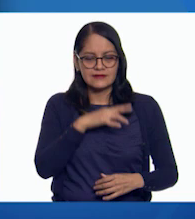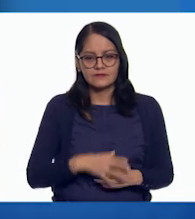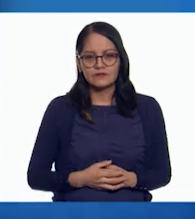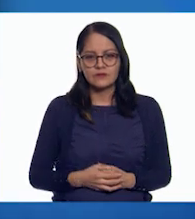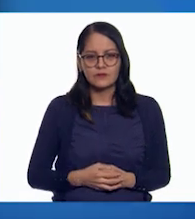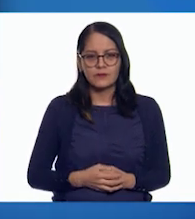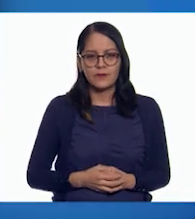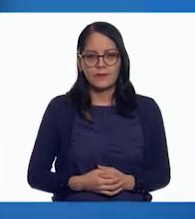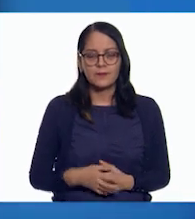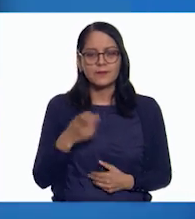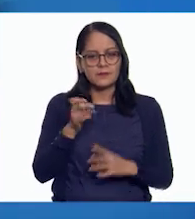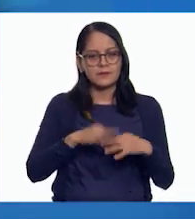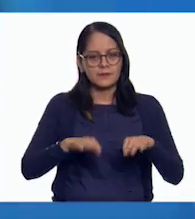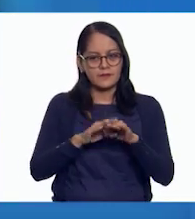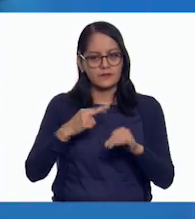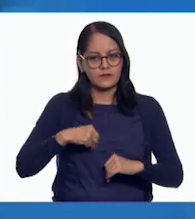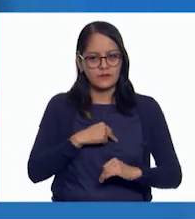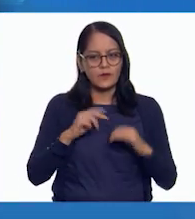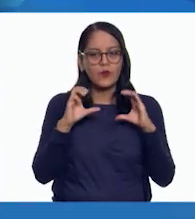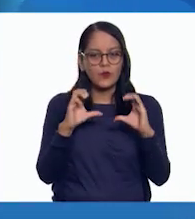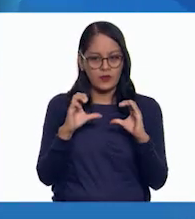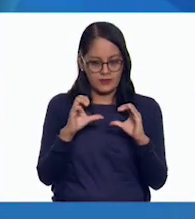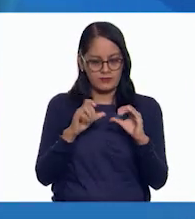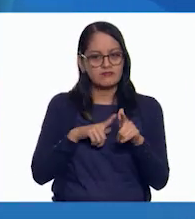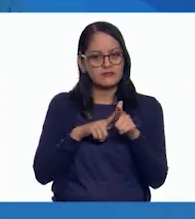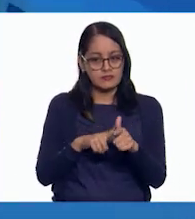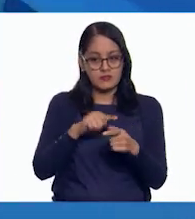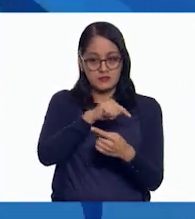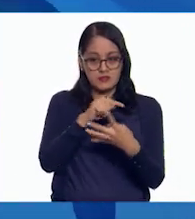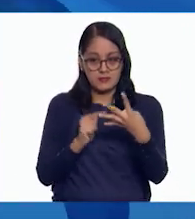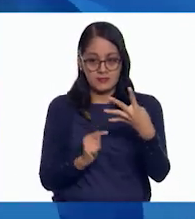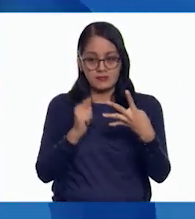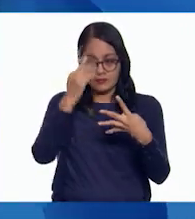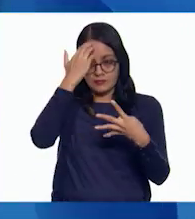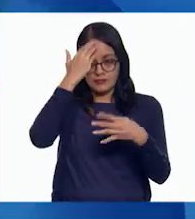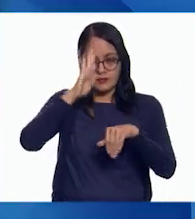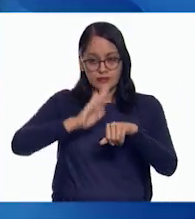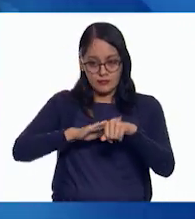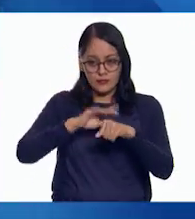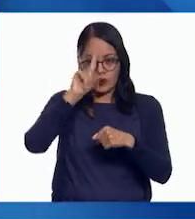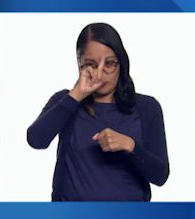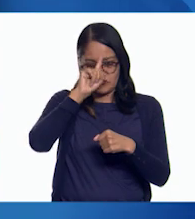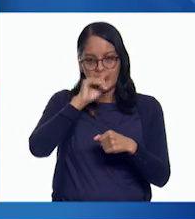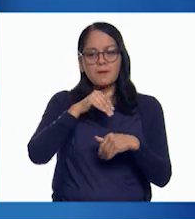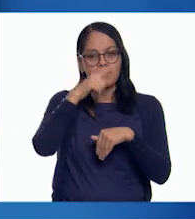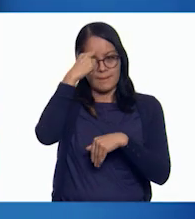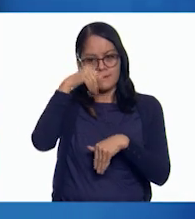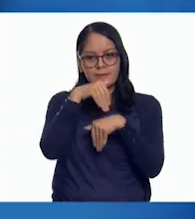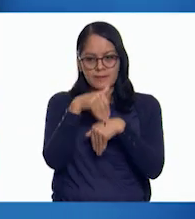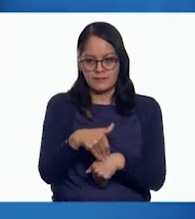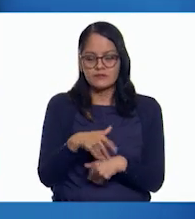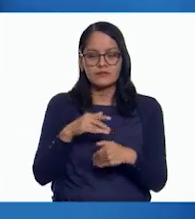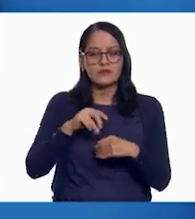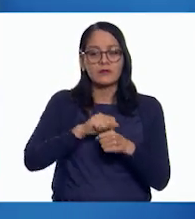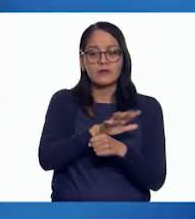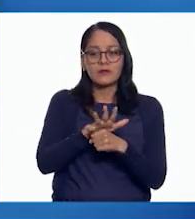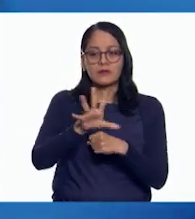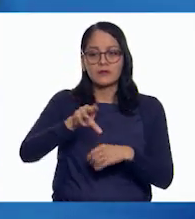las personas. Por eso hay que continuar cuidándonos siguiendo las buenas prácticas que ya todos conocemos para evitar